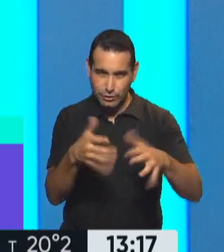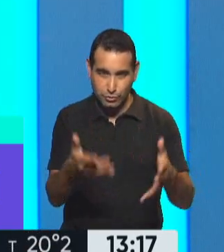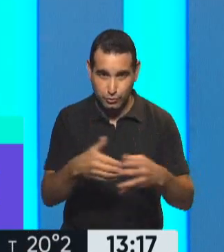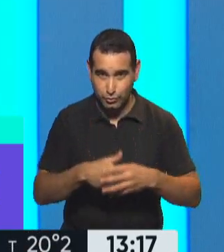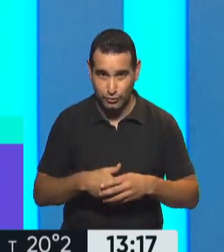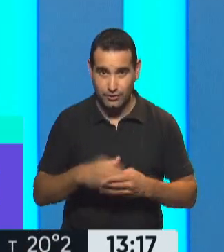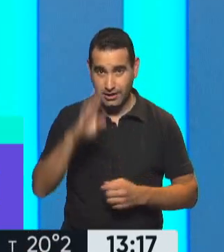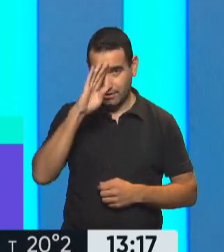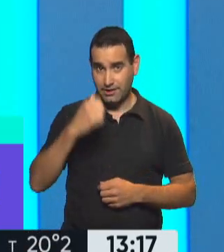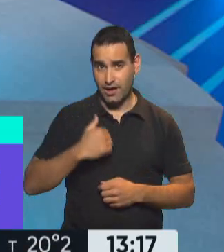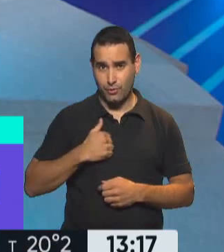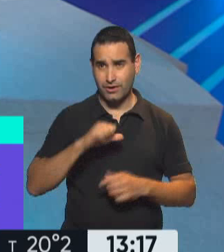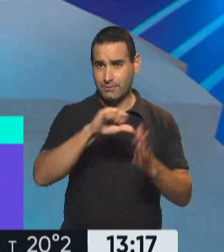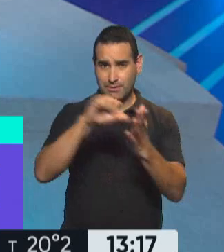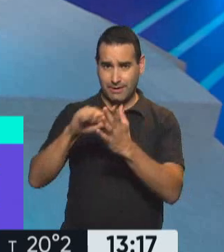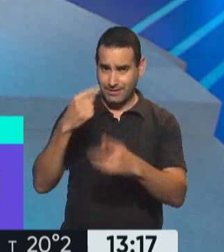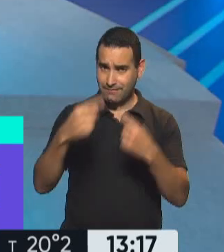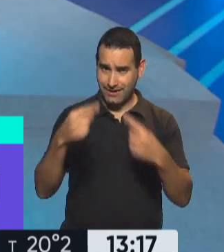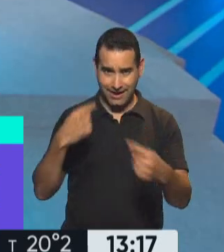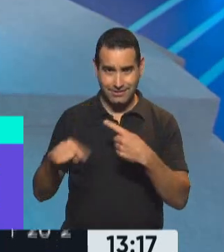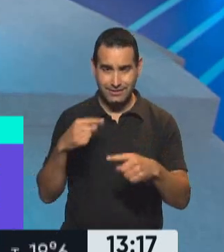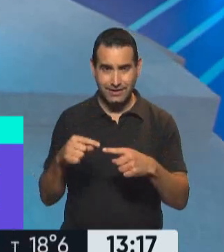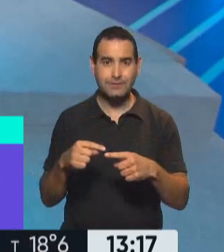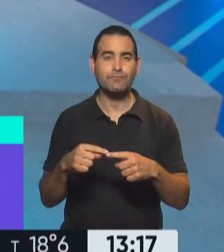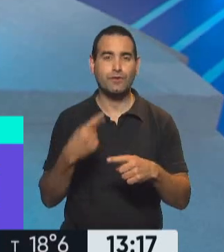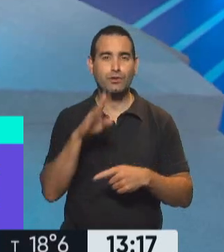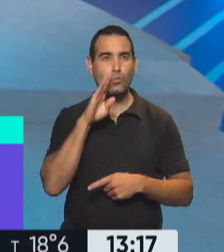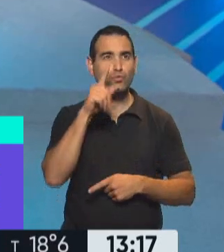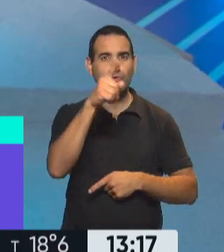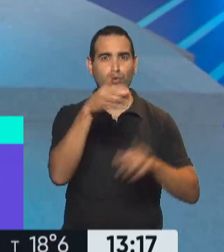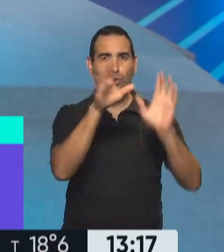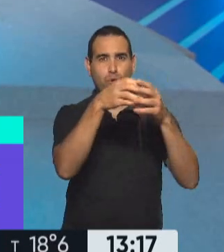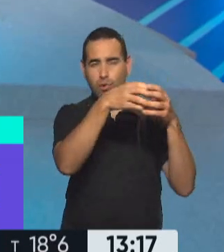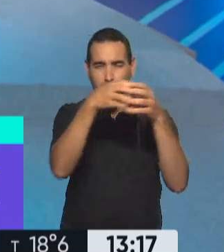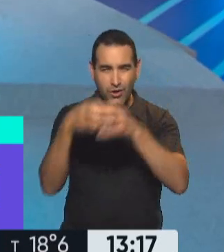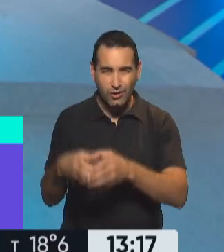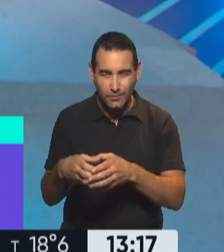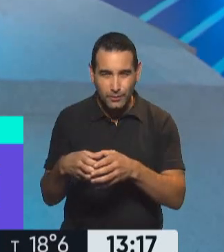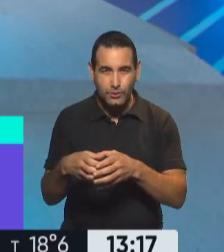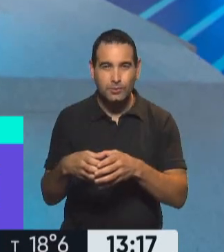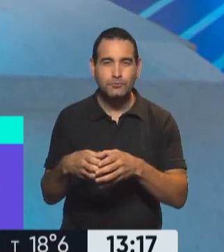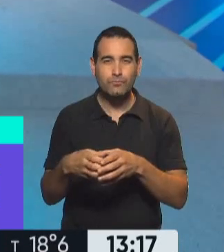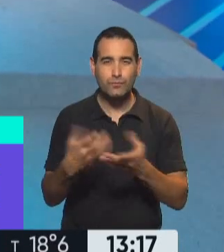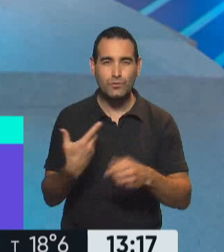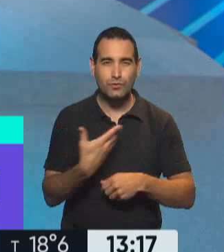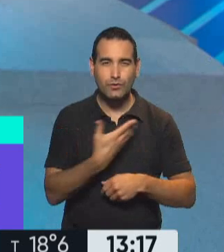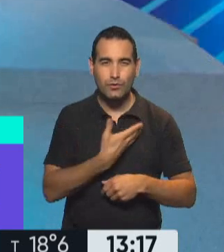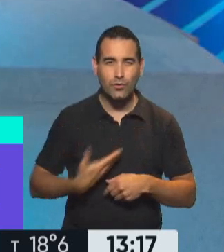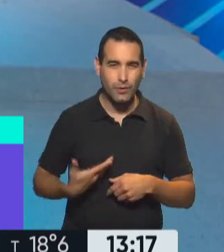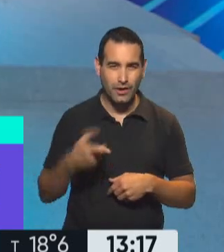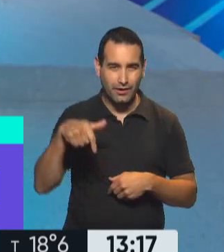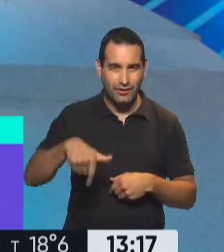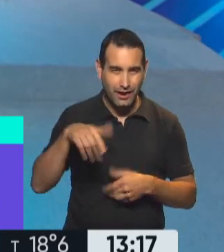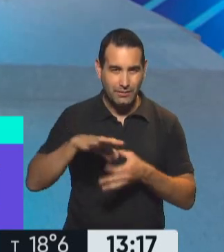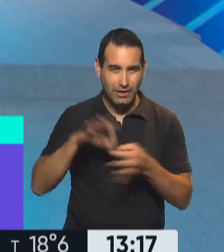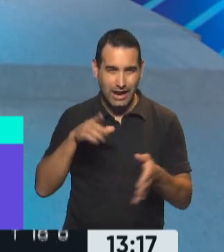momento, dictaduras de diferentes países, el comando desde Estados Unidos de las maniobras que se hacían sobre los gobiernos